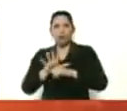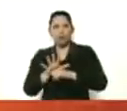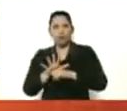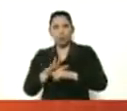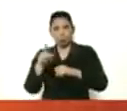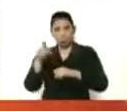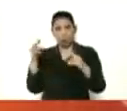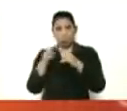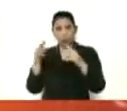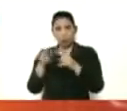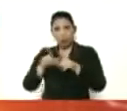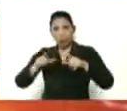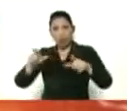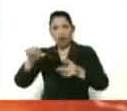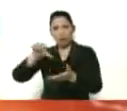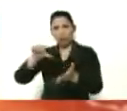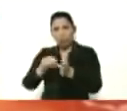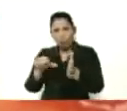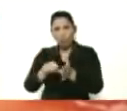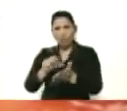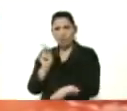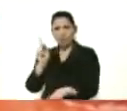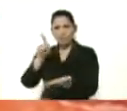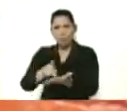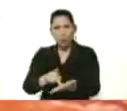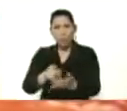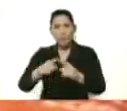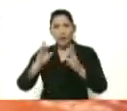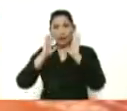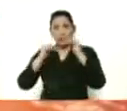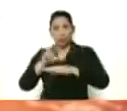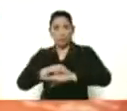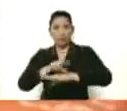¿conoces el sitio a donde acudir para recibir atención médica?